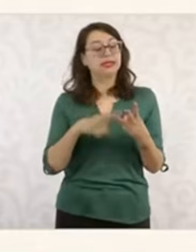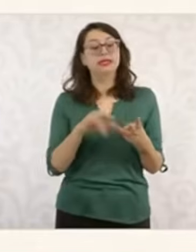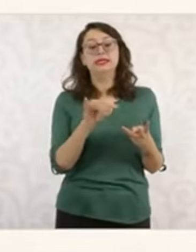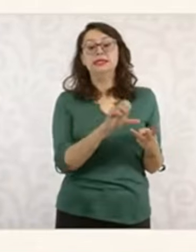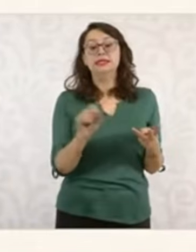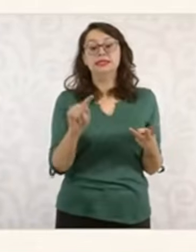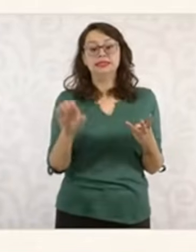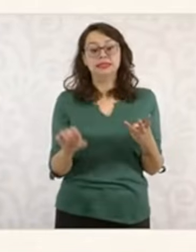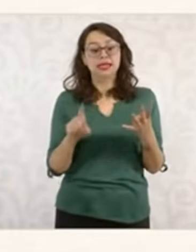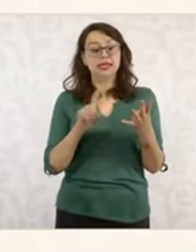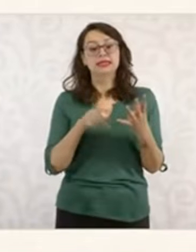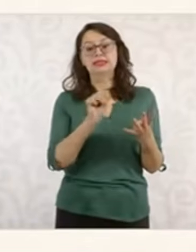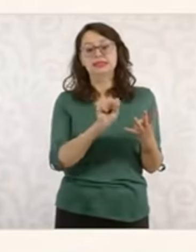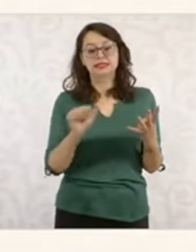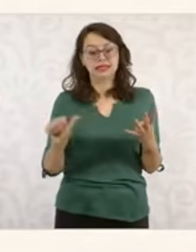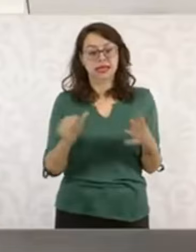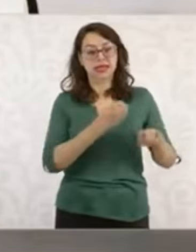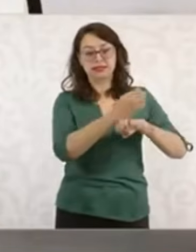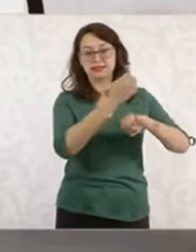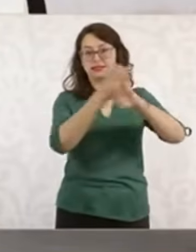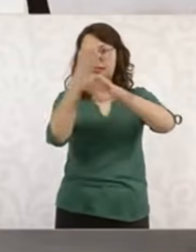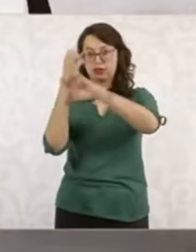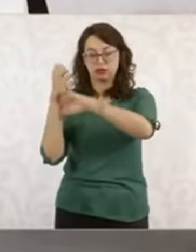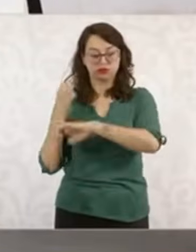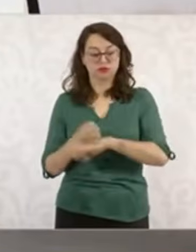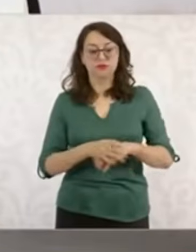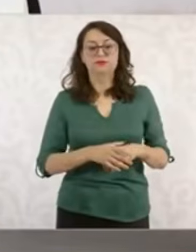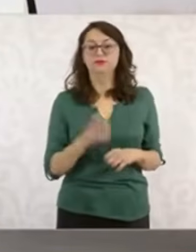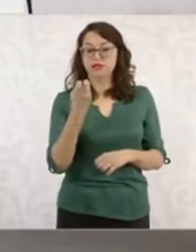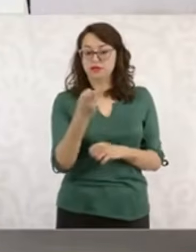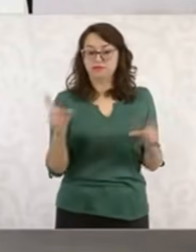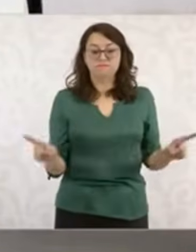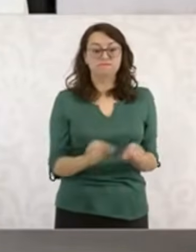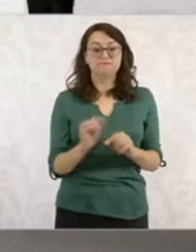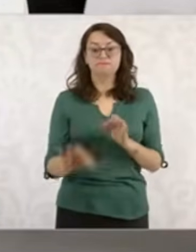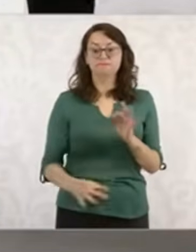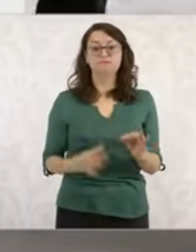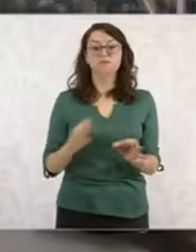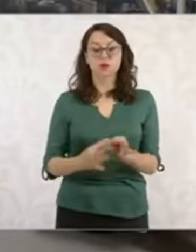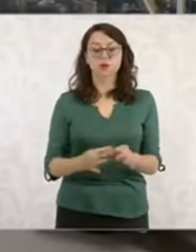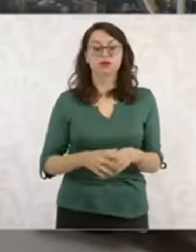Salud de los estados. ¿Sería cuánto, presidente?